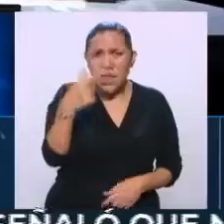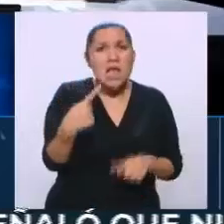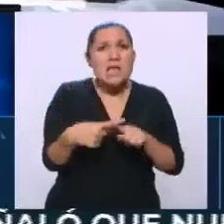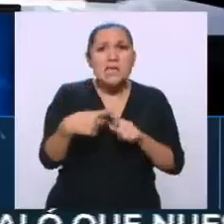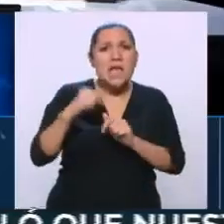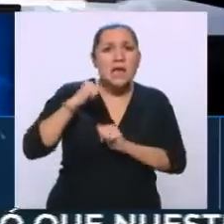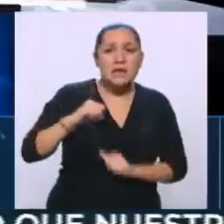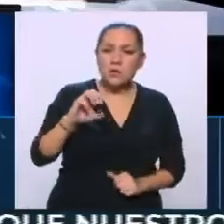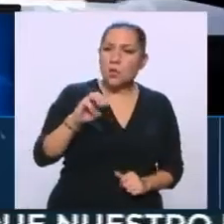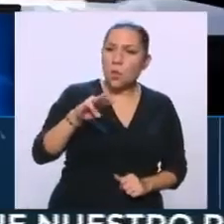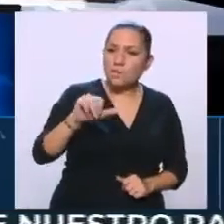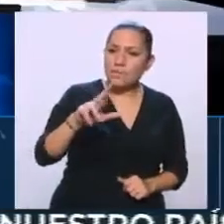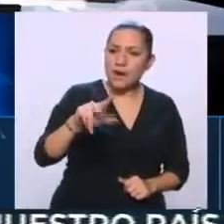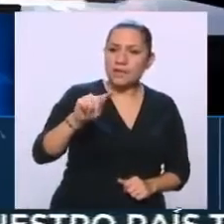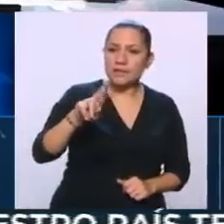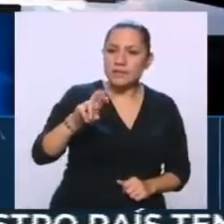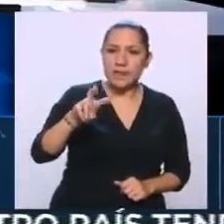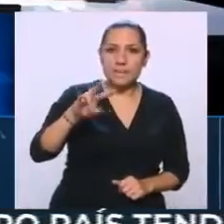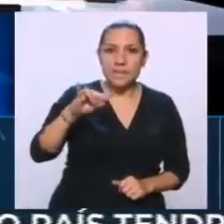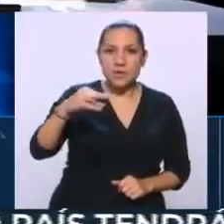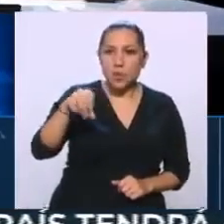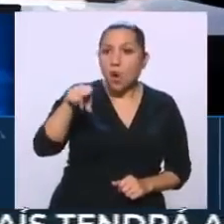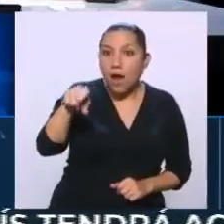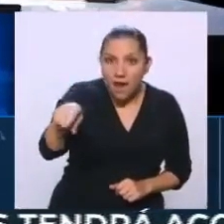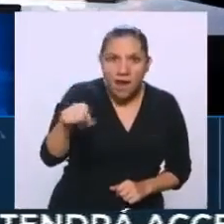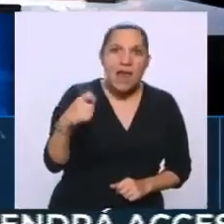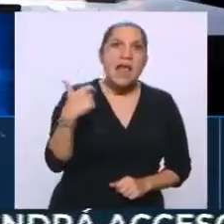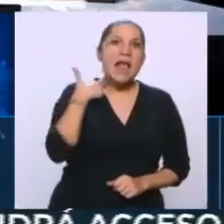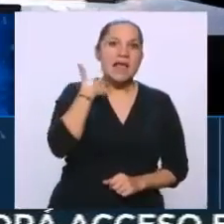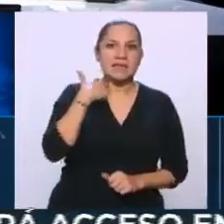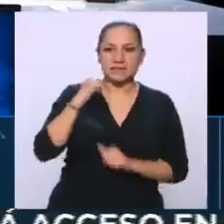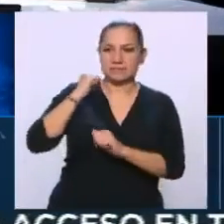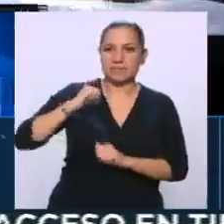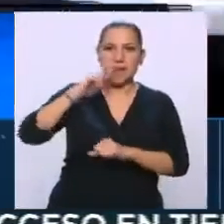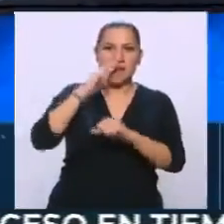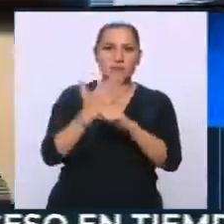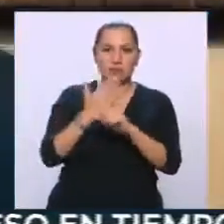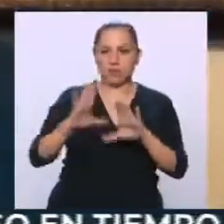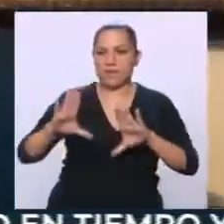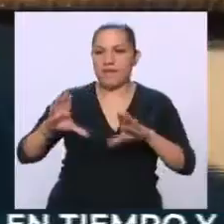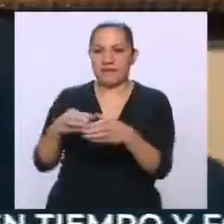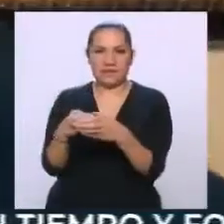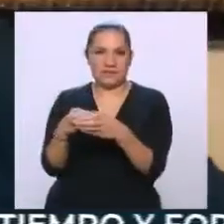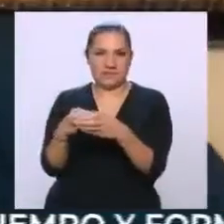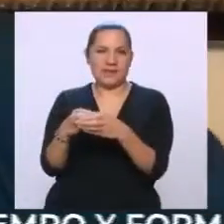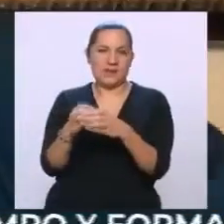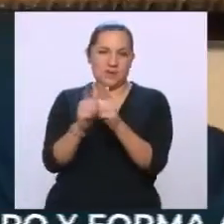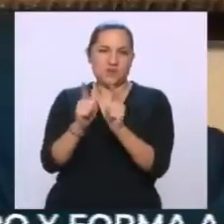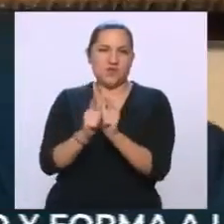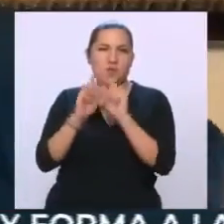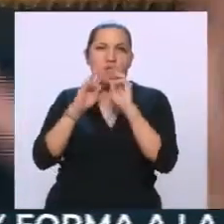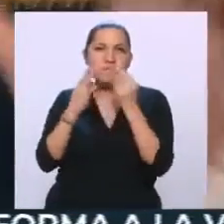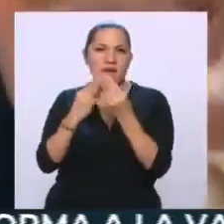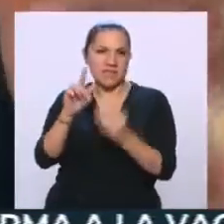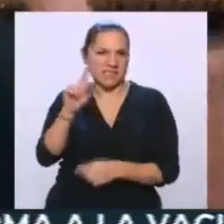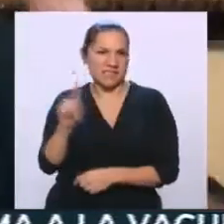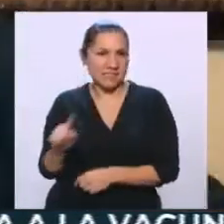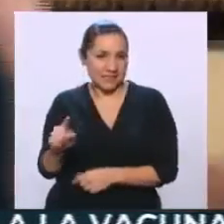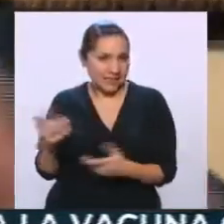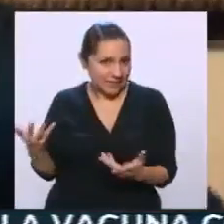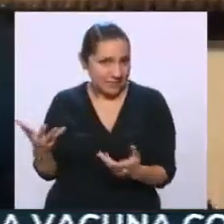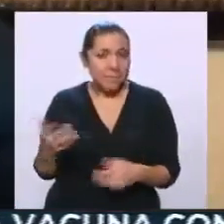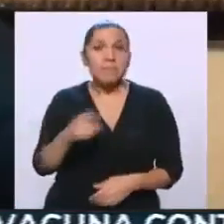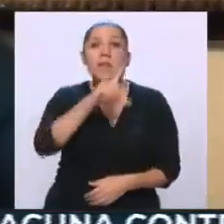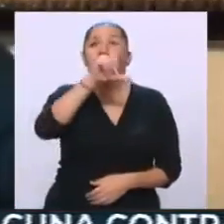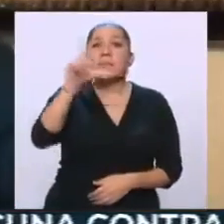ex líder criminal de los Zetas. Y fíjense, el SAT se tardó 2 años en incorporar esta sociedad en su